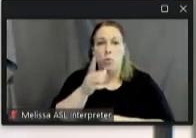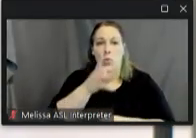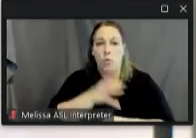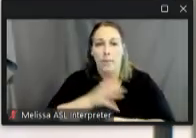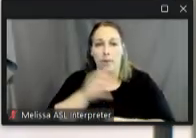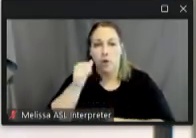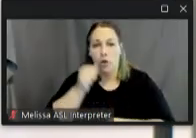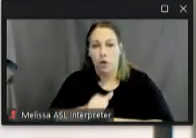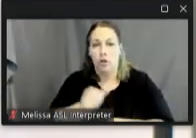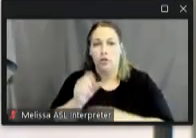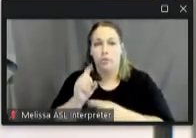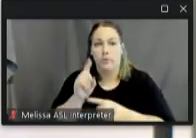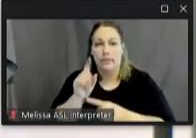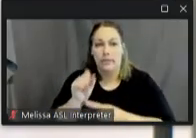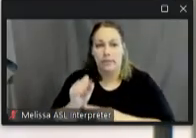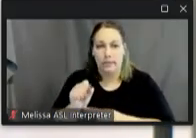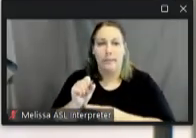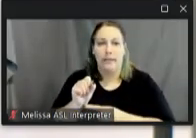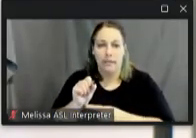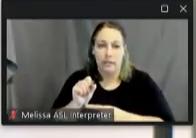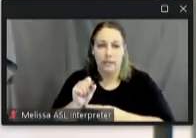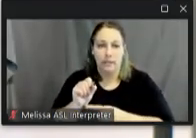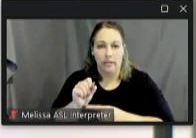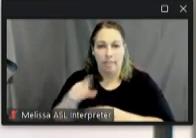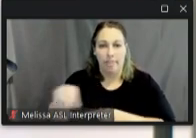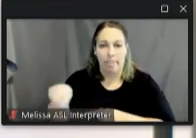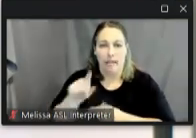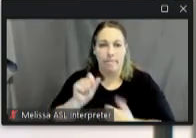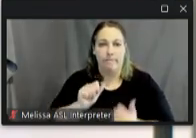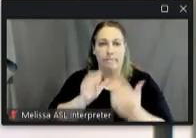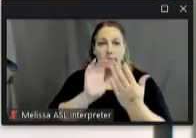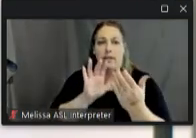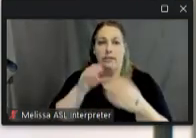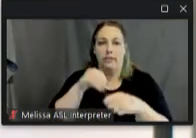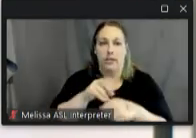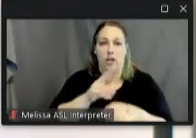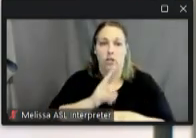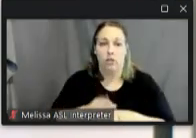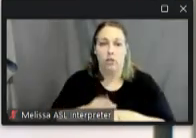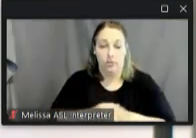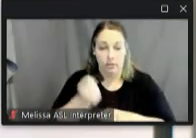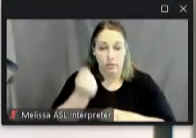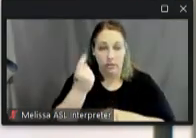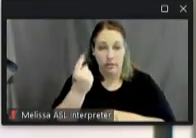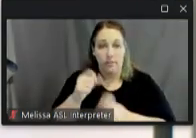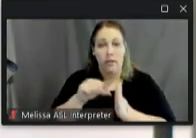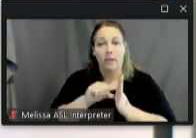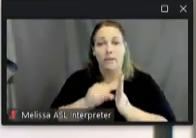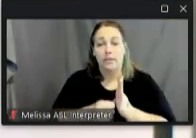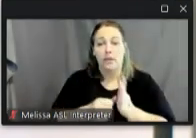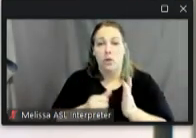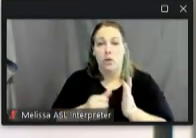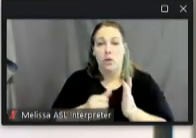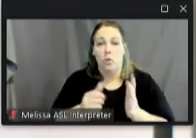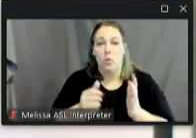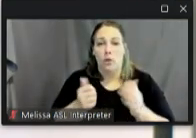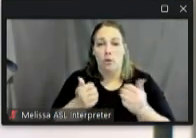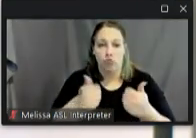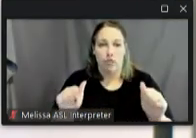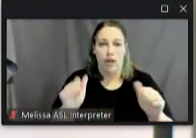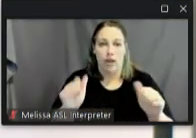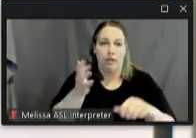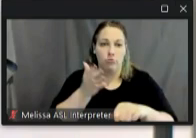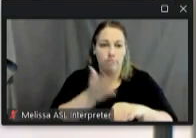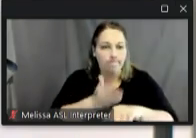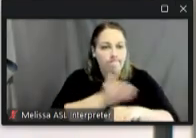estamos trabajando fuertemente en el diseño de una nueva política pública que atienda a las personas con discapacidad y para eso